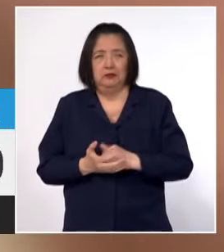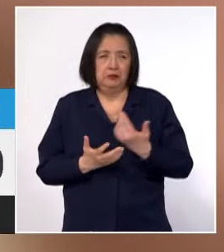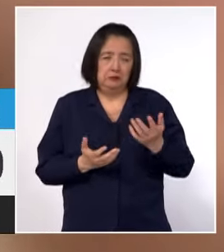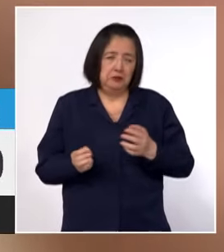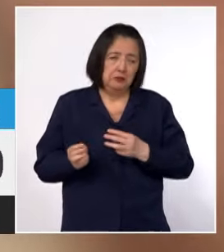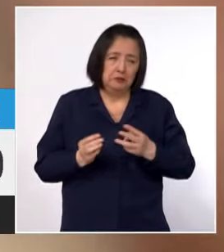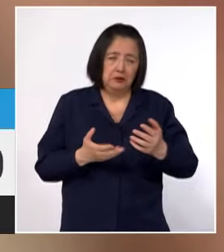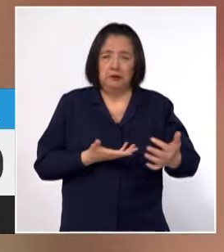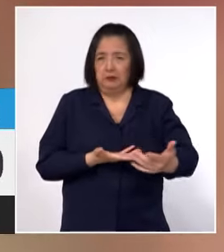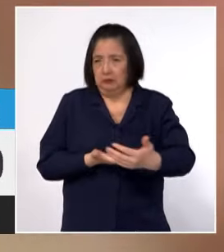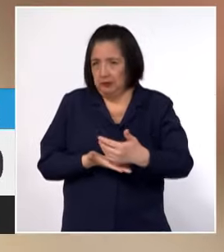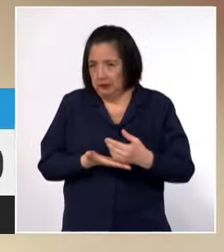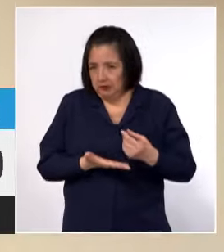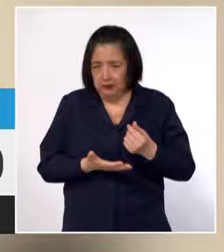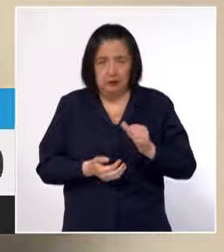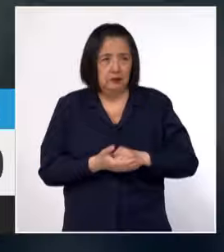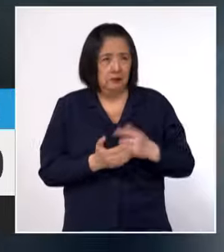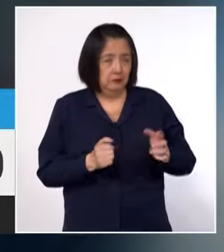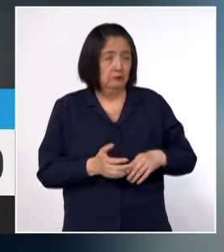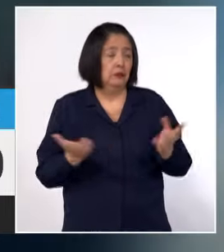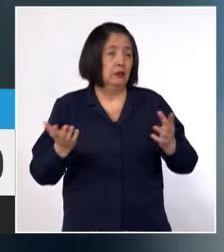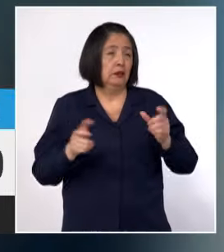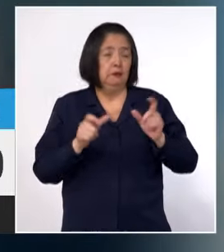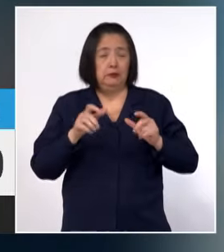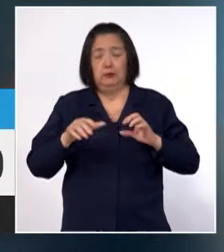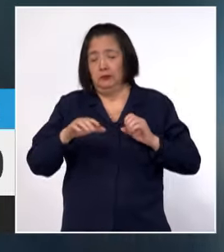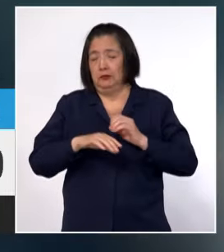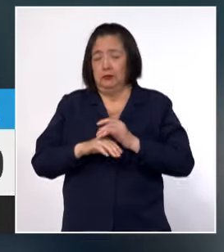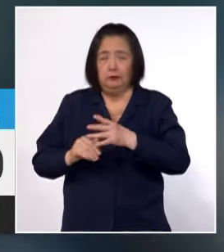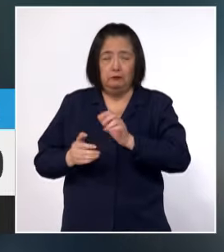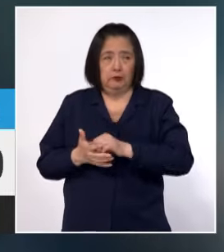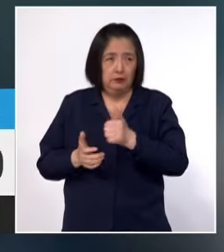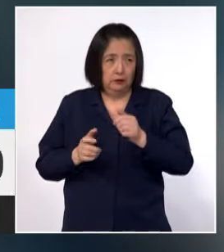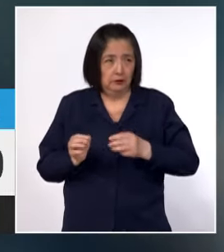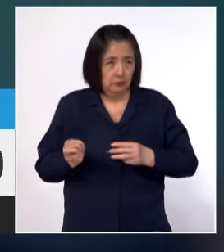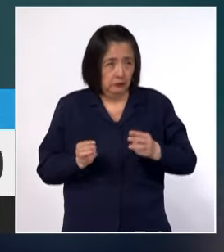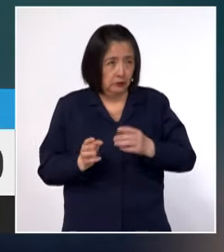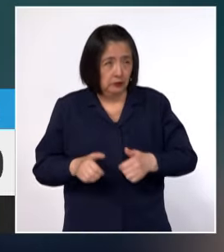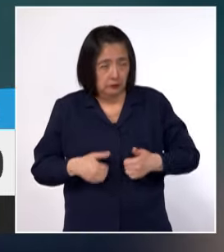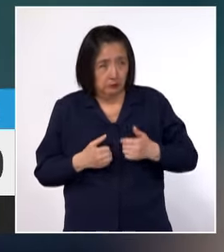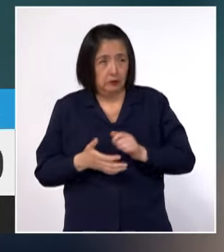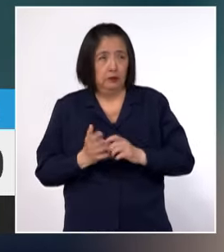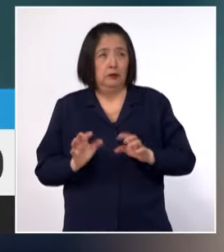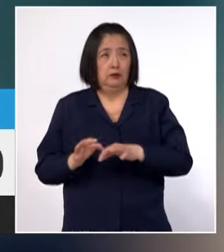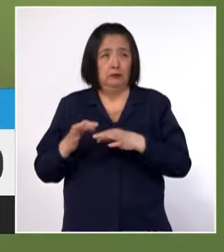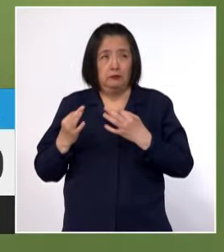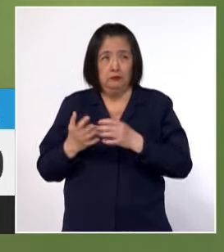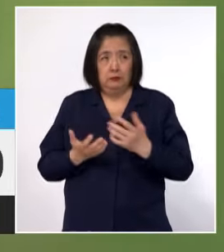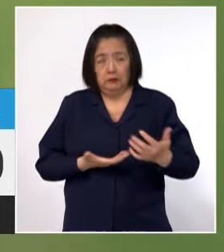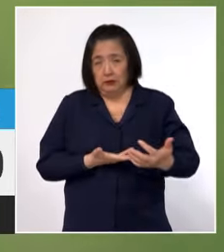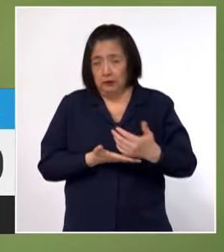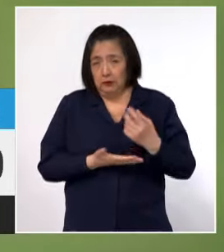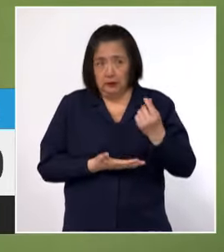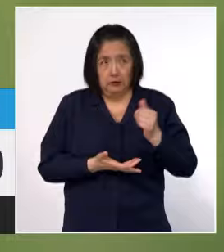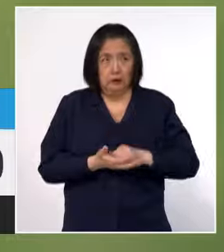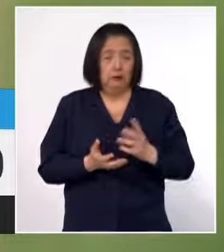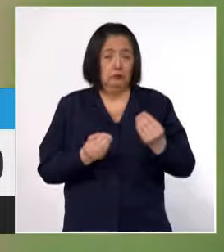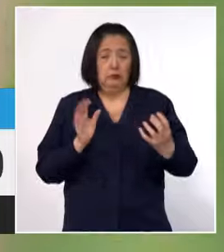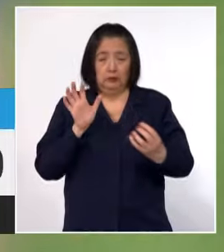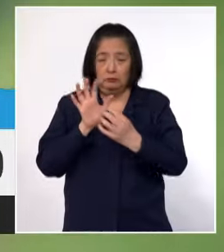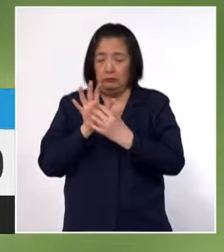una fuente de ingresos. Los influencers de estilo de vida muestran su vida familiar para ganar dinero, y muchas